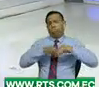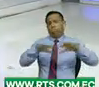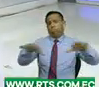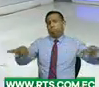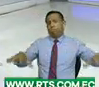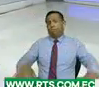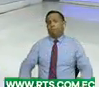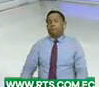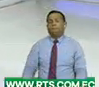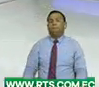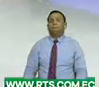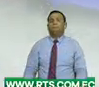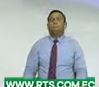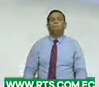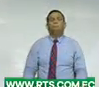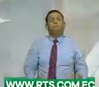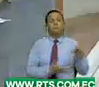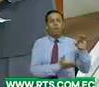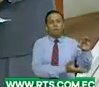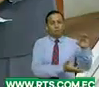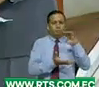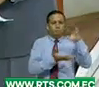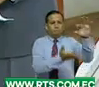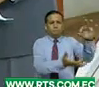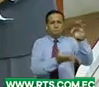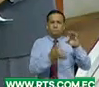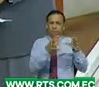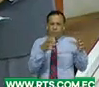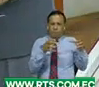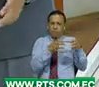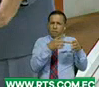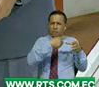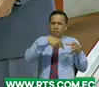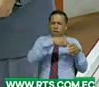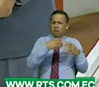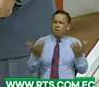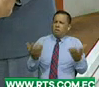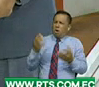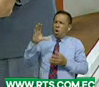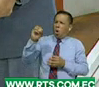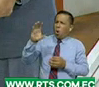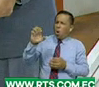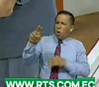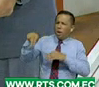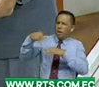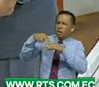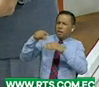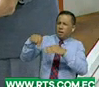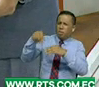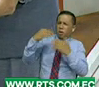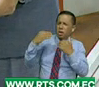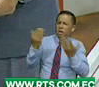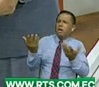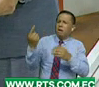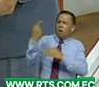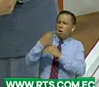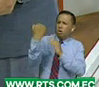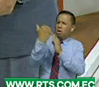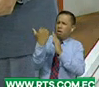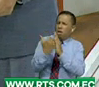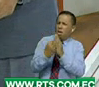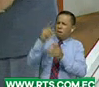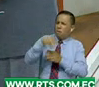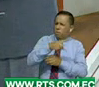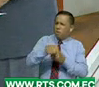representantes de gremios reaccionan a las nuevas restricciones expuestas por el buey cantonal de guayaquil para disminuir los contagios de coronavirus